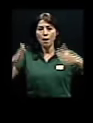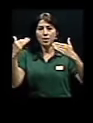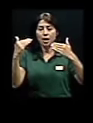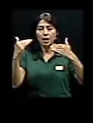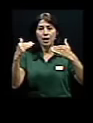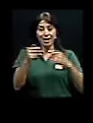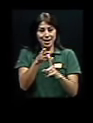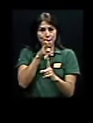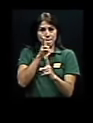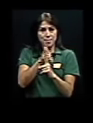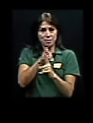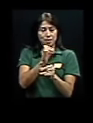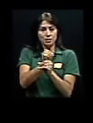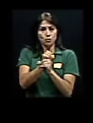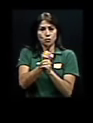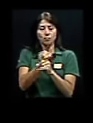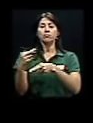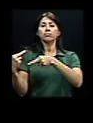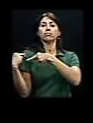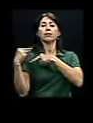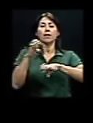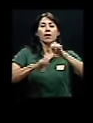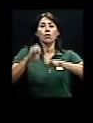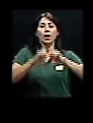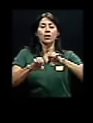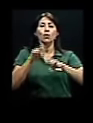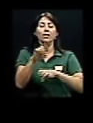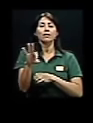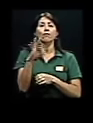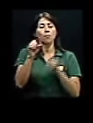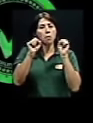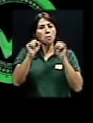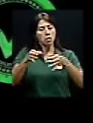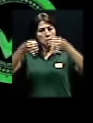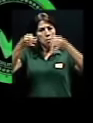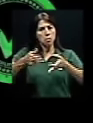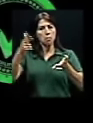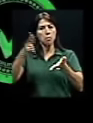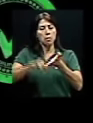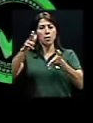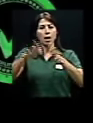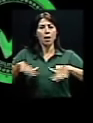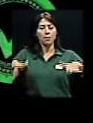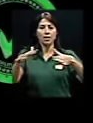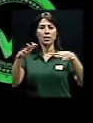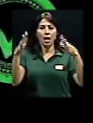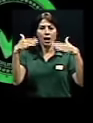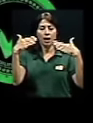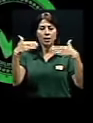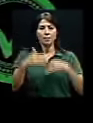de evaluarlos, garantizando así la obtención de la viabilidad ambiental.